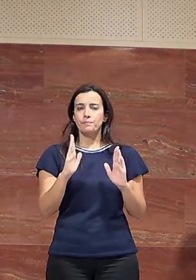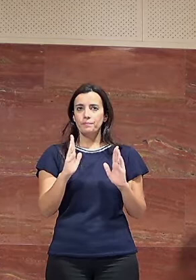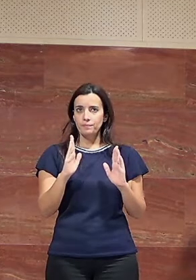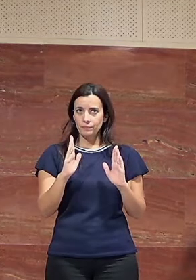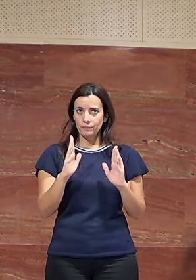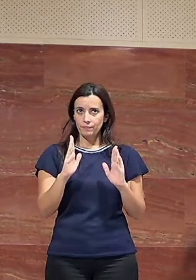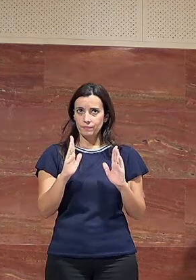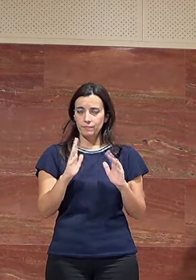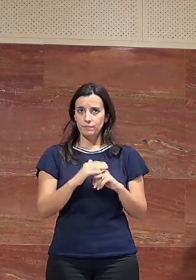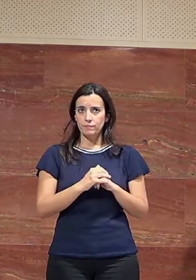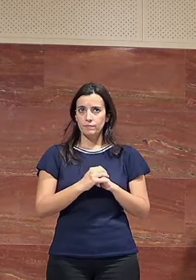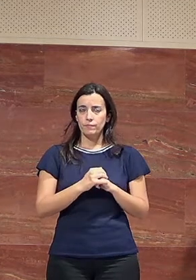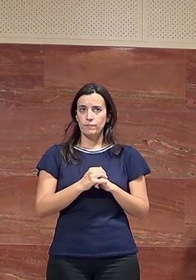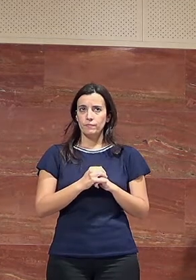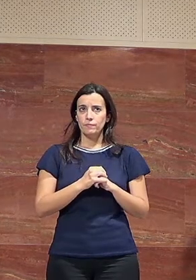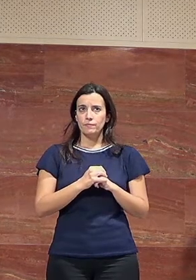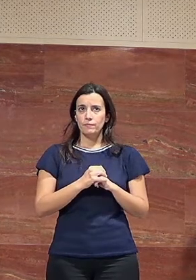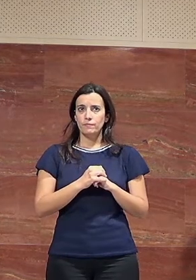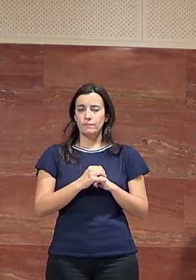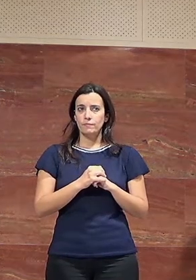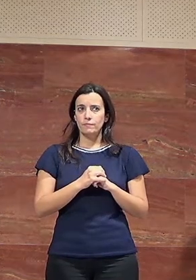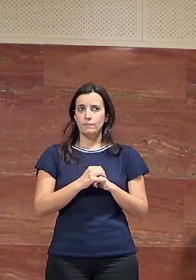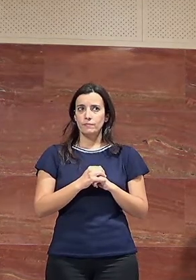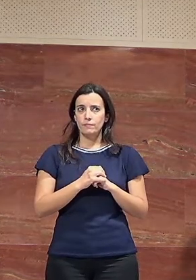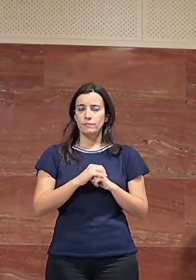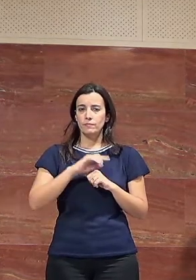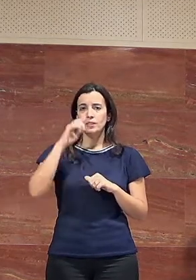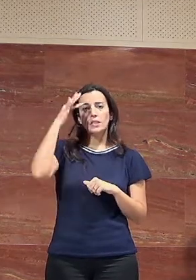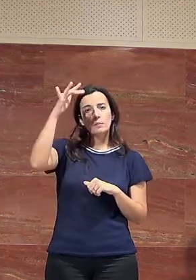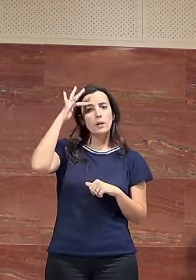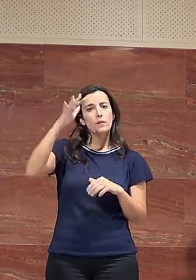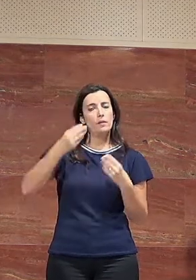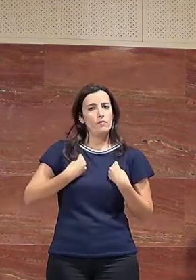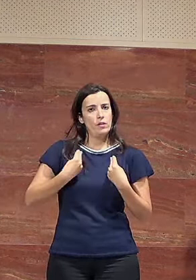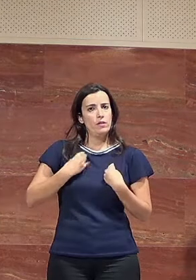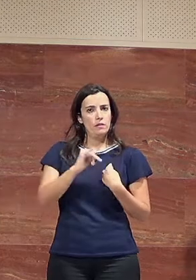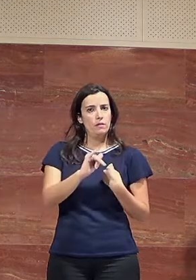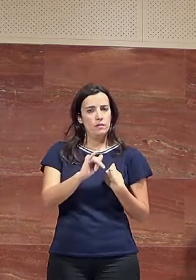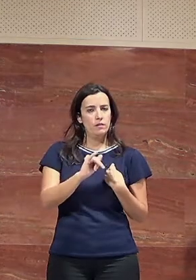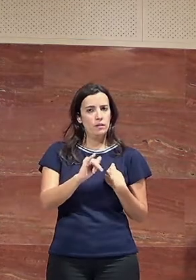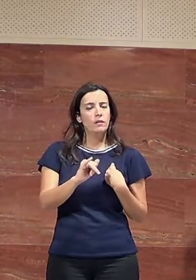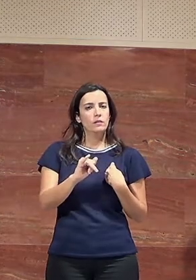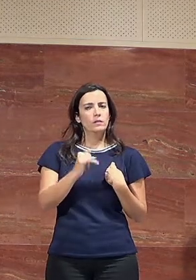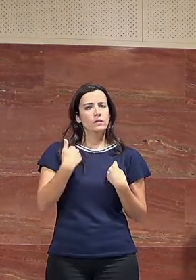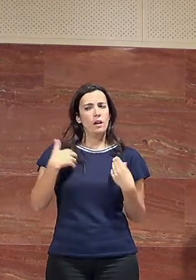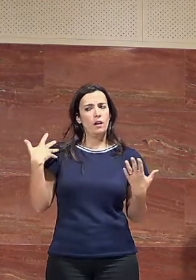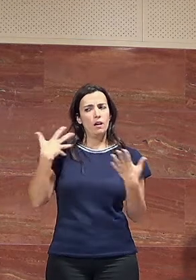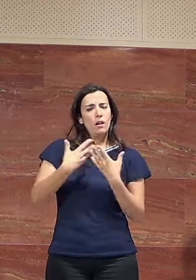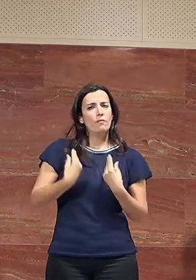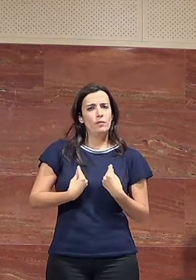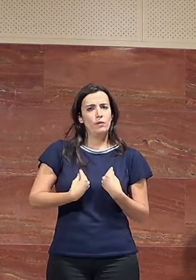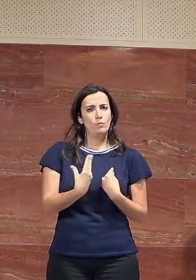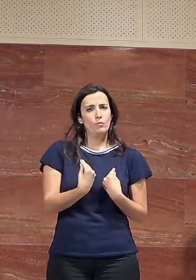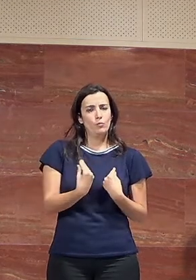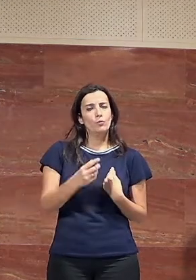cuando al mismo tienen la experiencia de la vida, Sí. han vivido mucho y